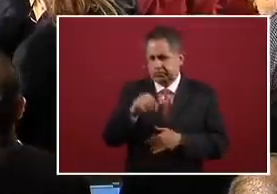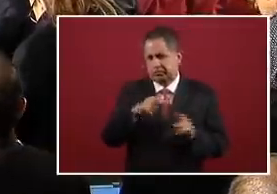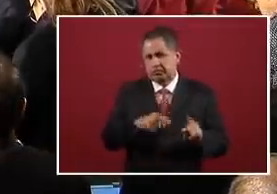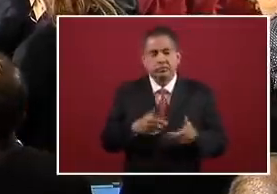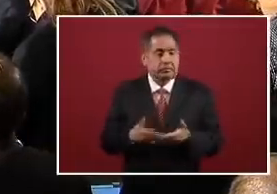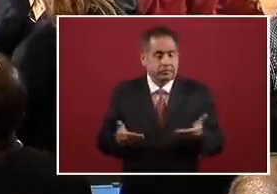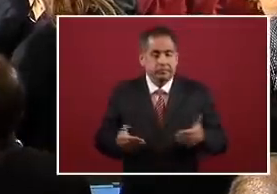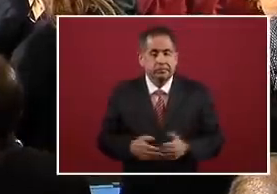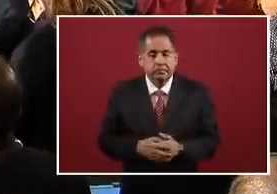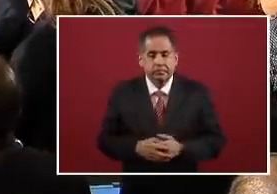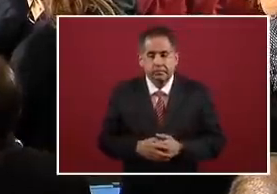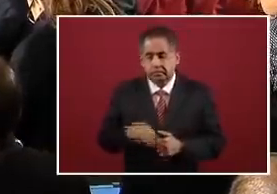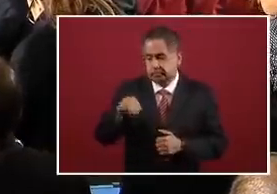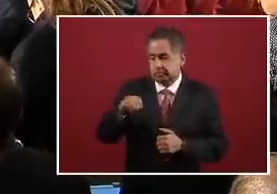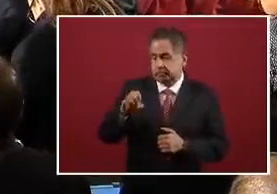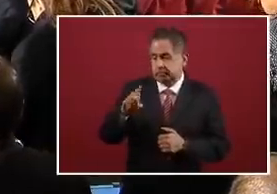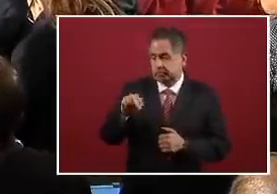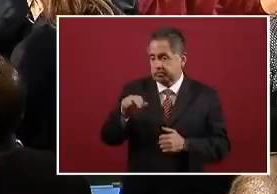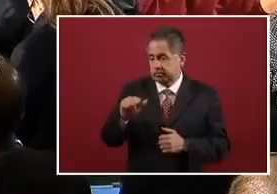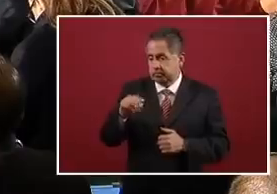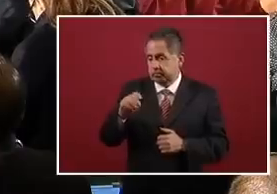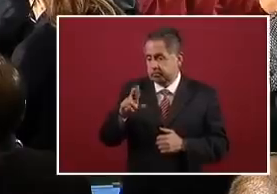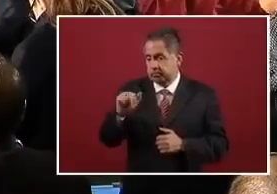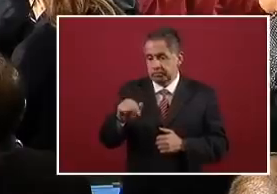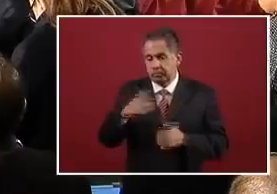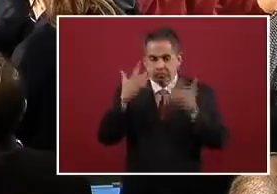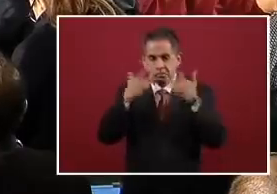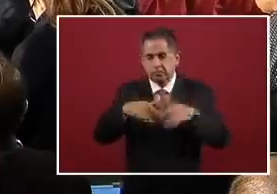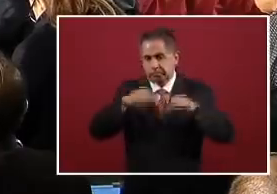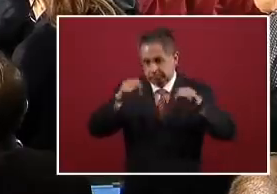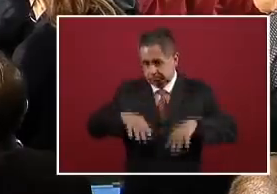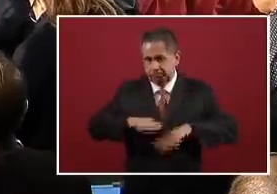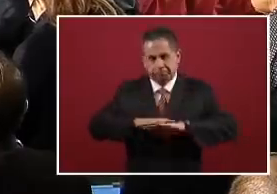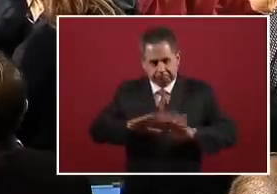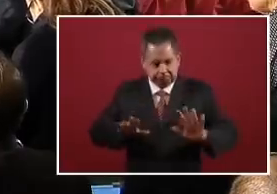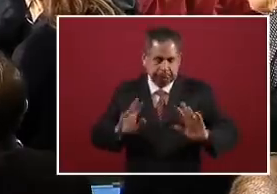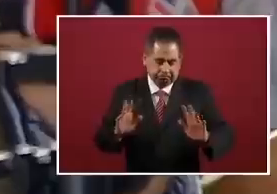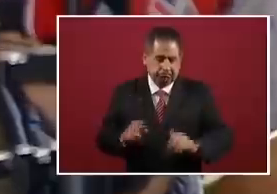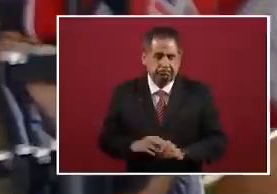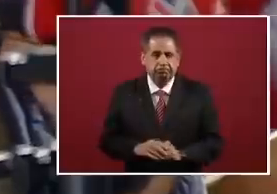ahora de que Medina Mora se ha renunciado a su cargo,